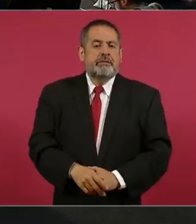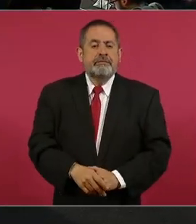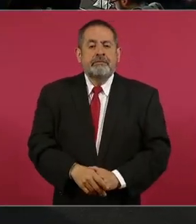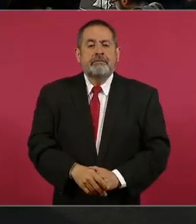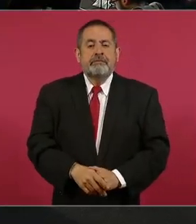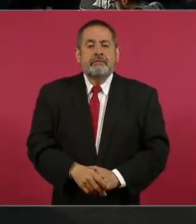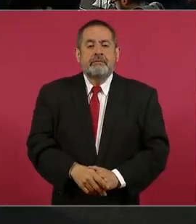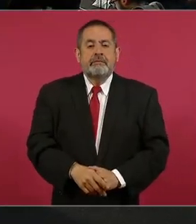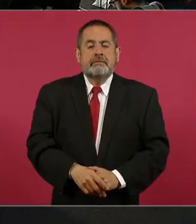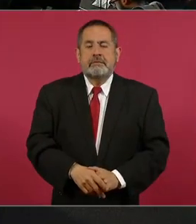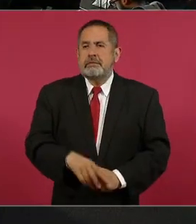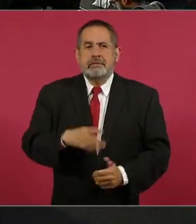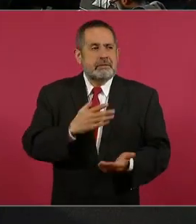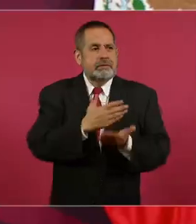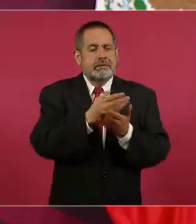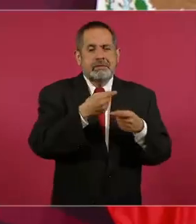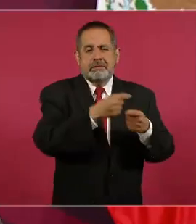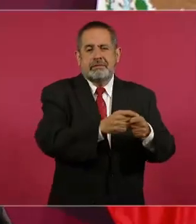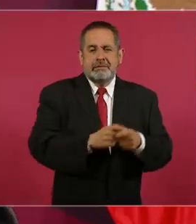Una deuda de